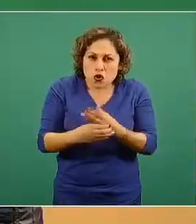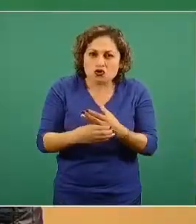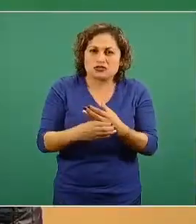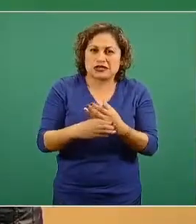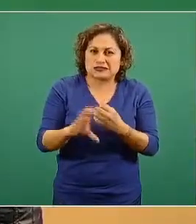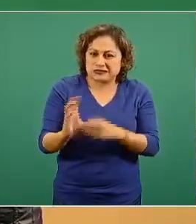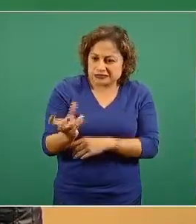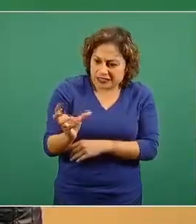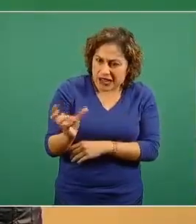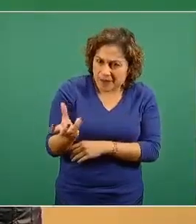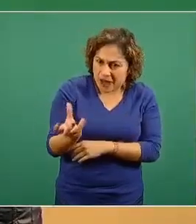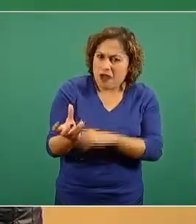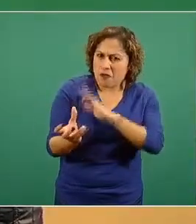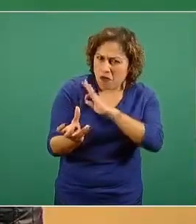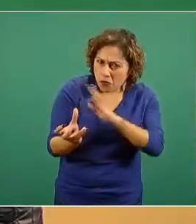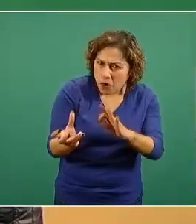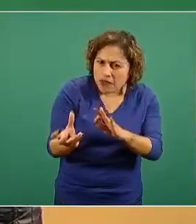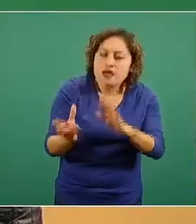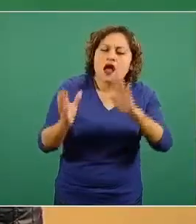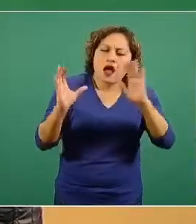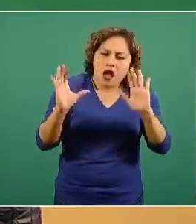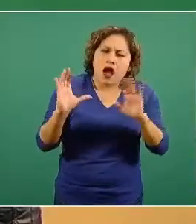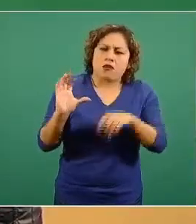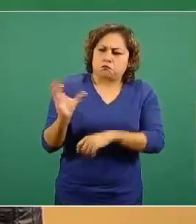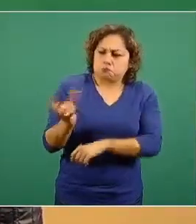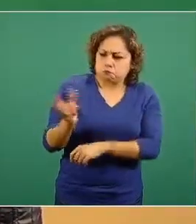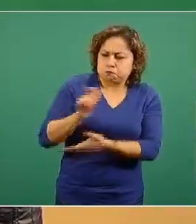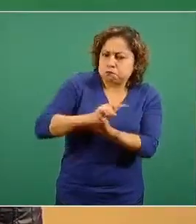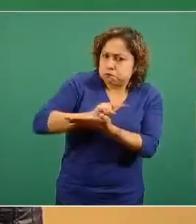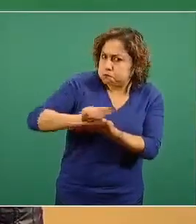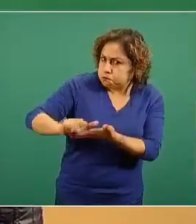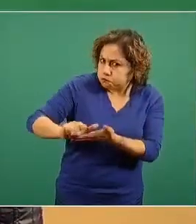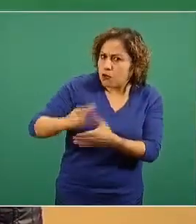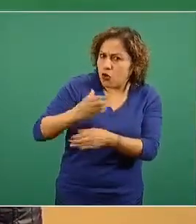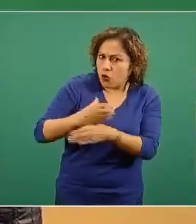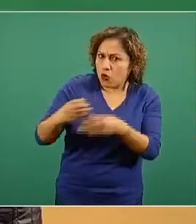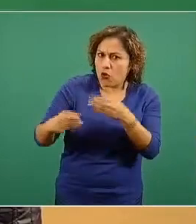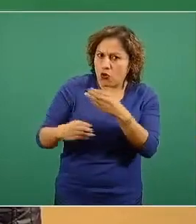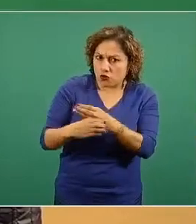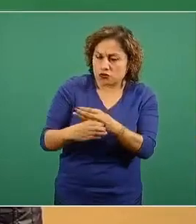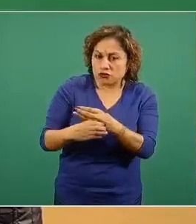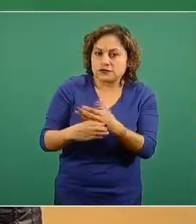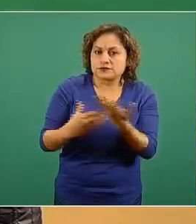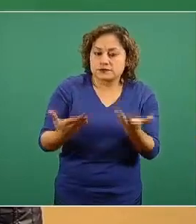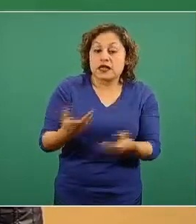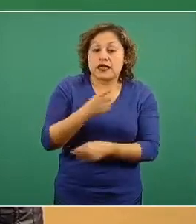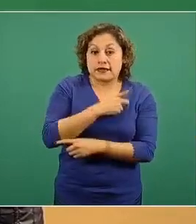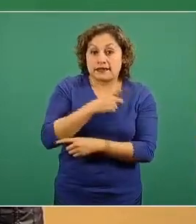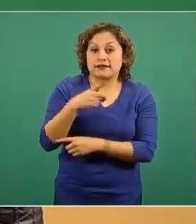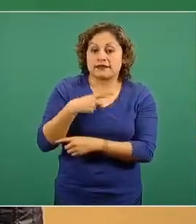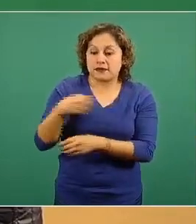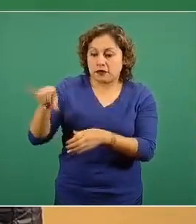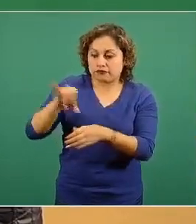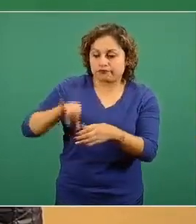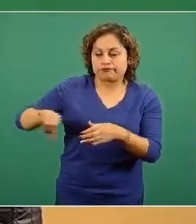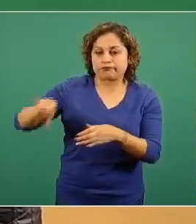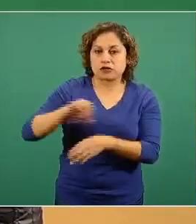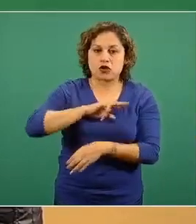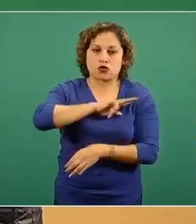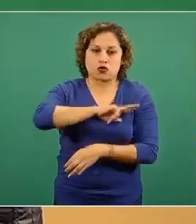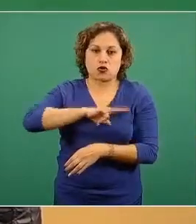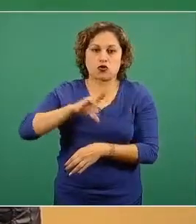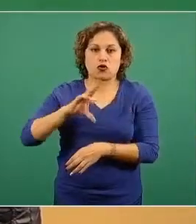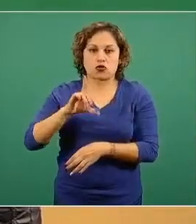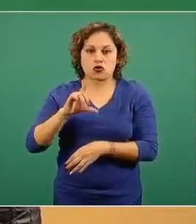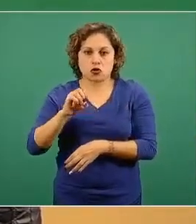basta con el adecuado lavado, el aseo de estas cosas, sobre todo preferentemente utilizando productos de cloro para que el